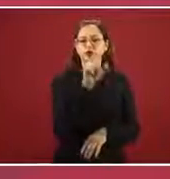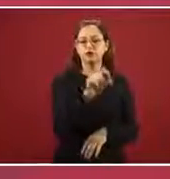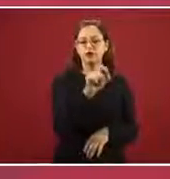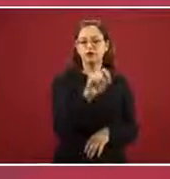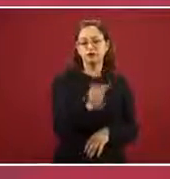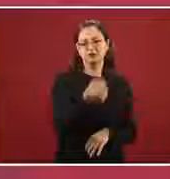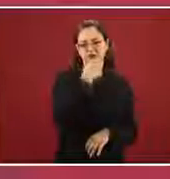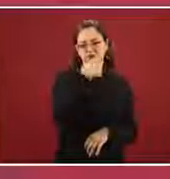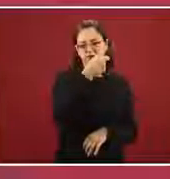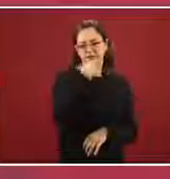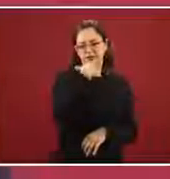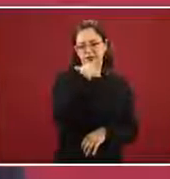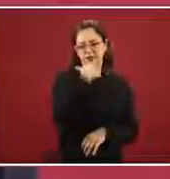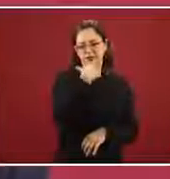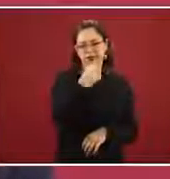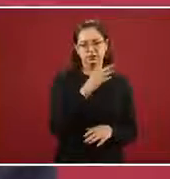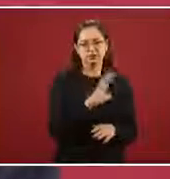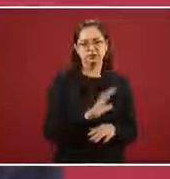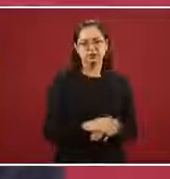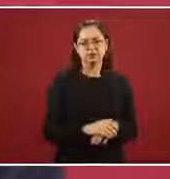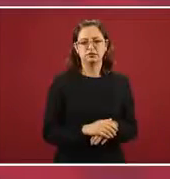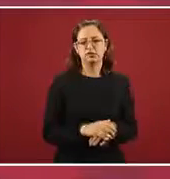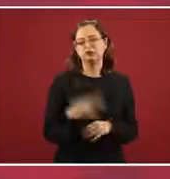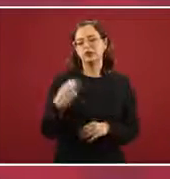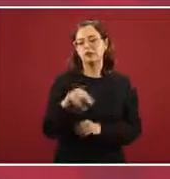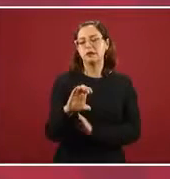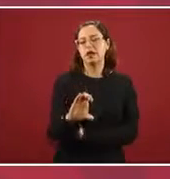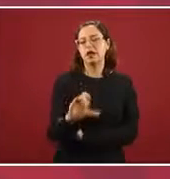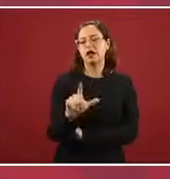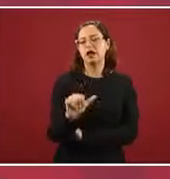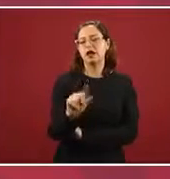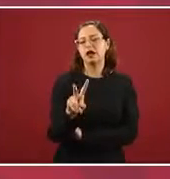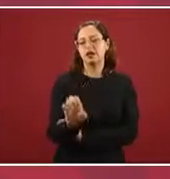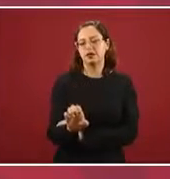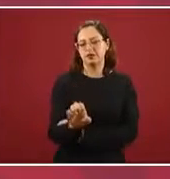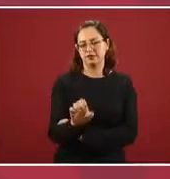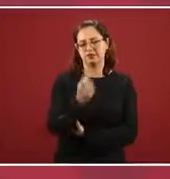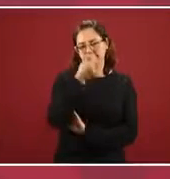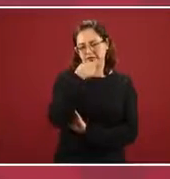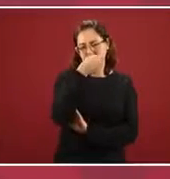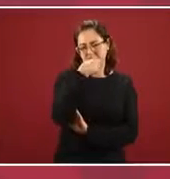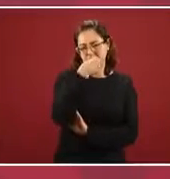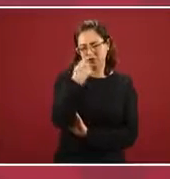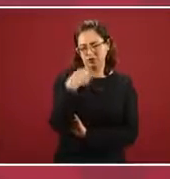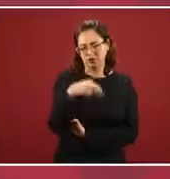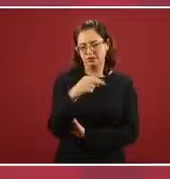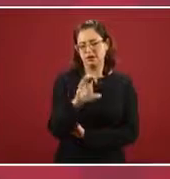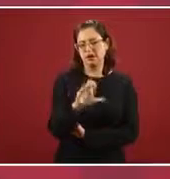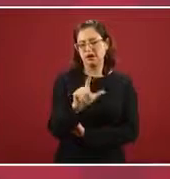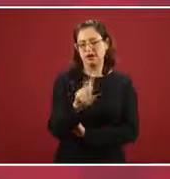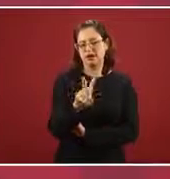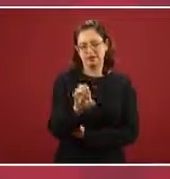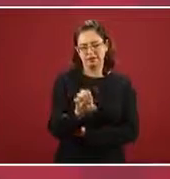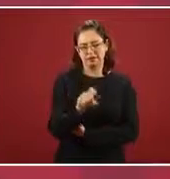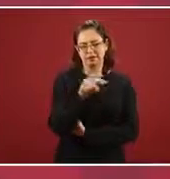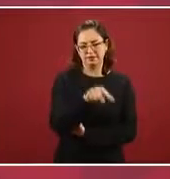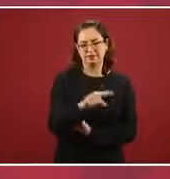120 claves, se le llama a los medicamentos, 120,